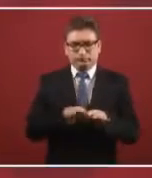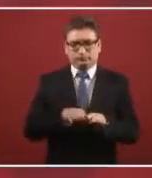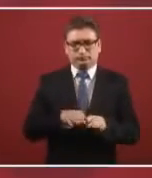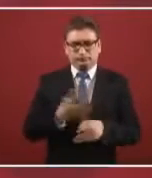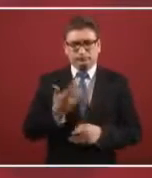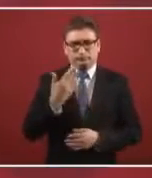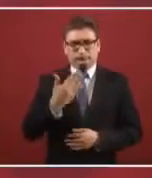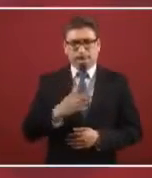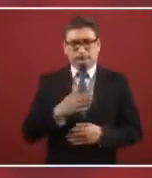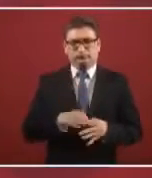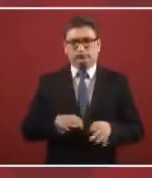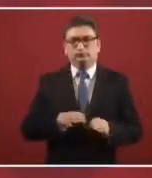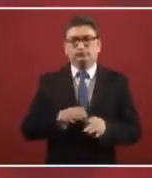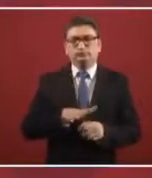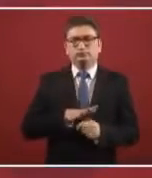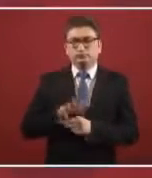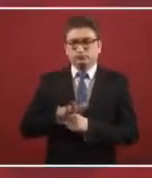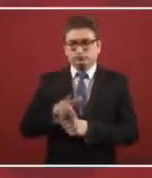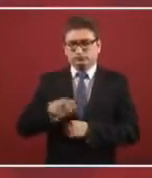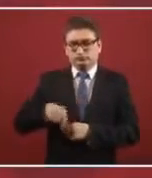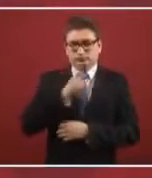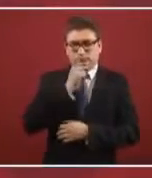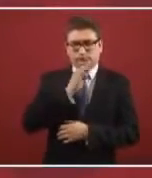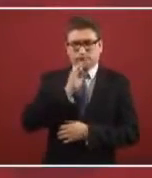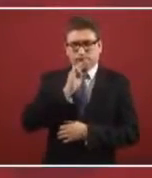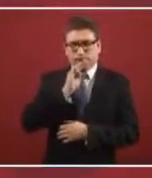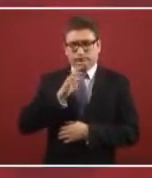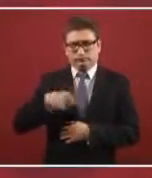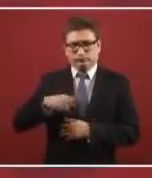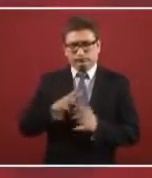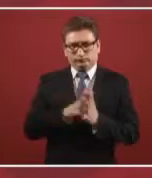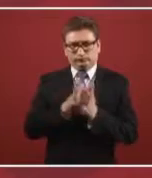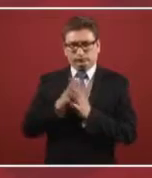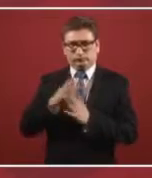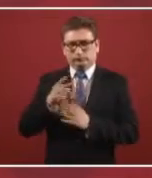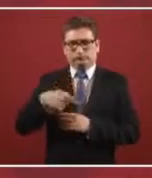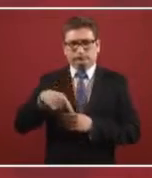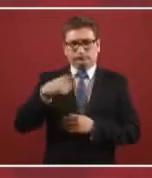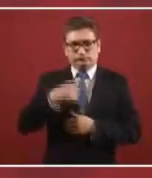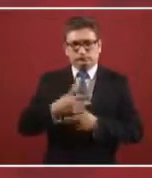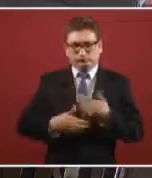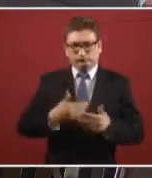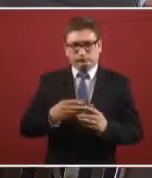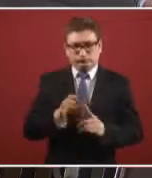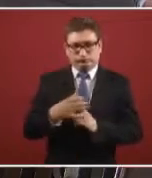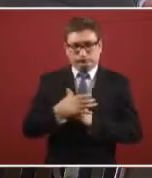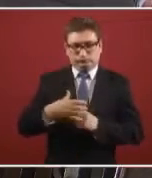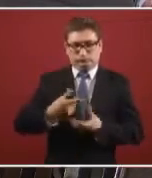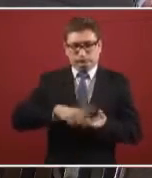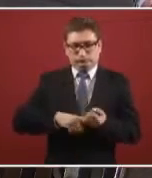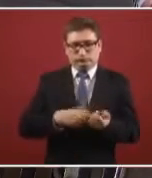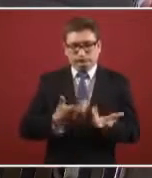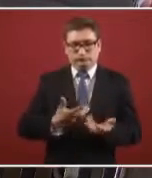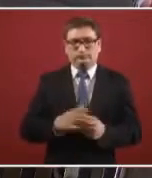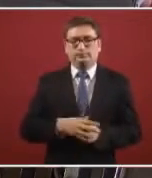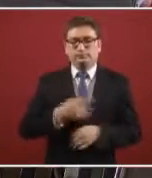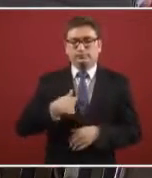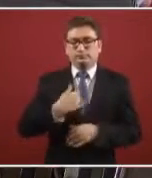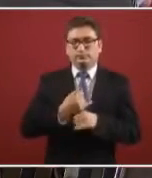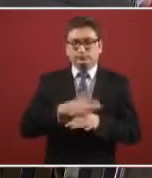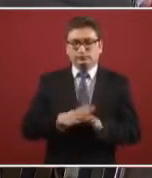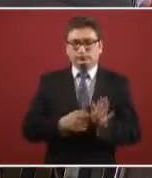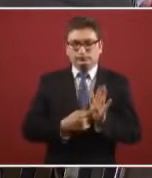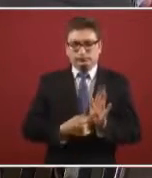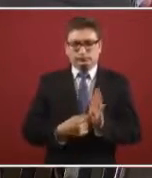particularmente de la muy importante participación de los to padres y show madres de the familia very important dentro de la comisión. participation of the Que el parents. informe que voy a presentar, quiero